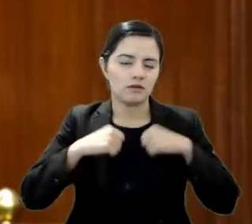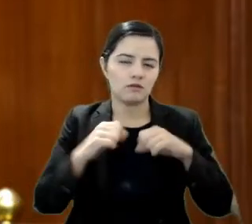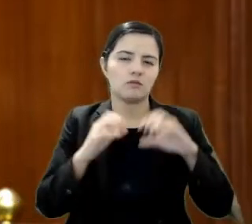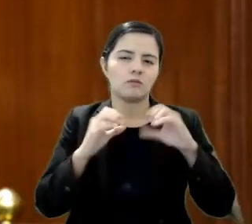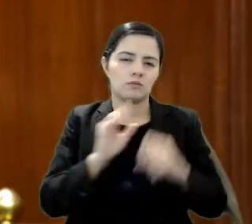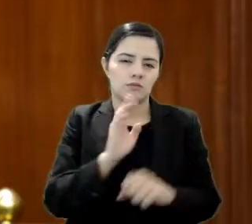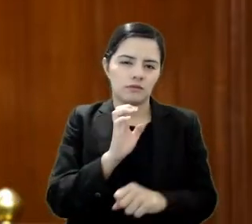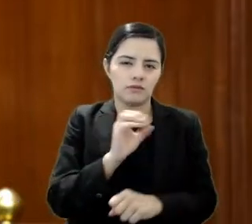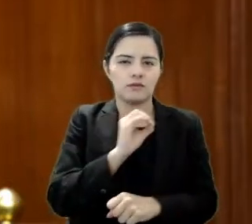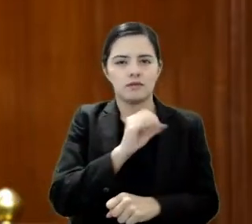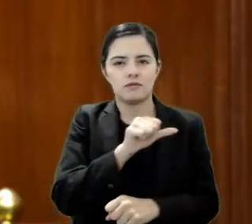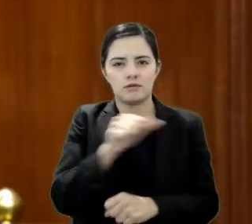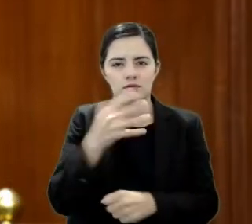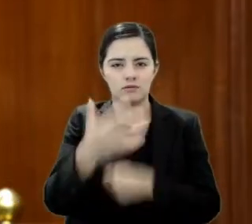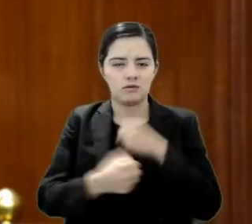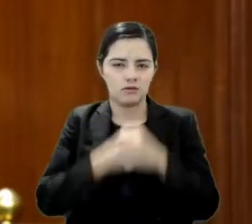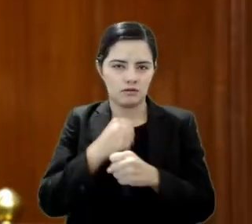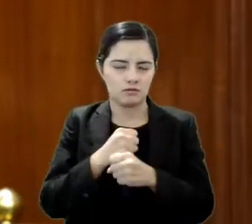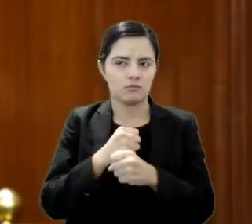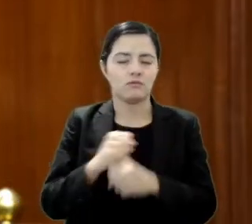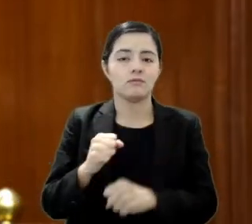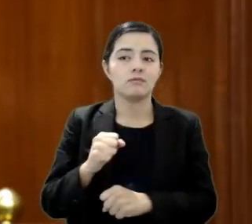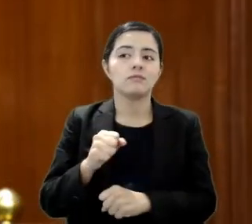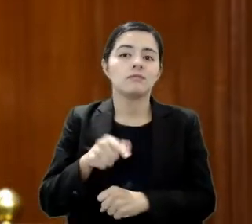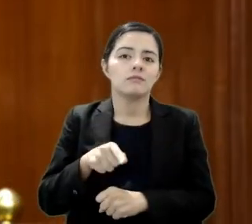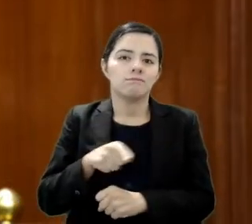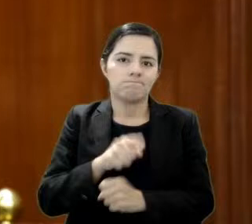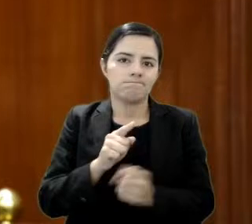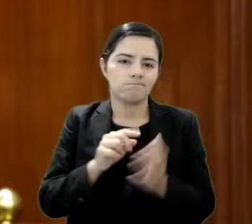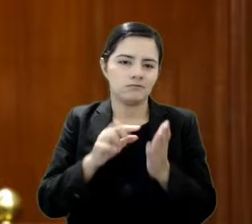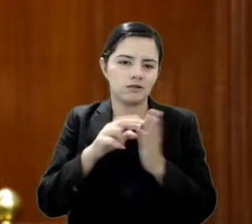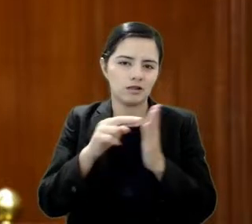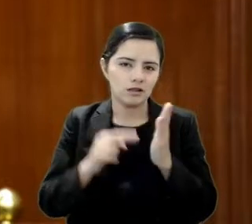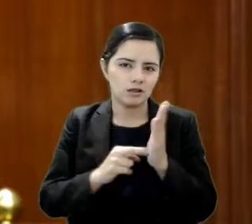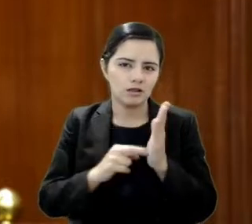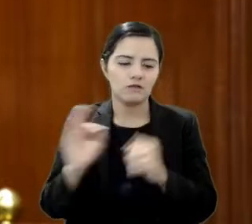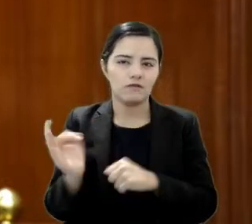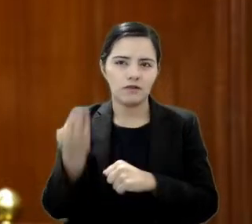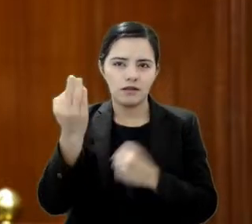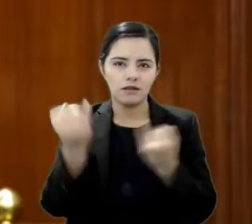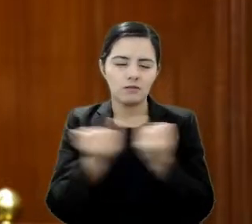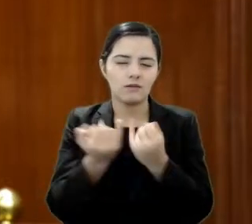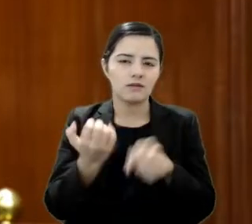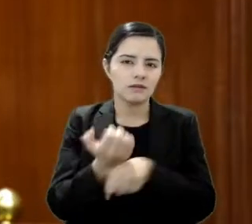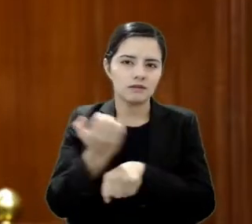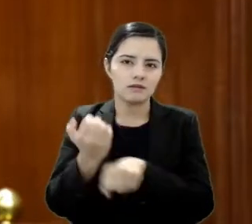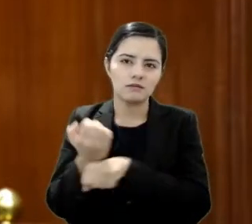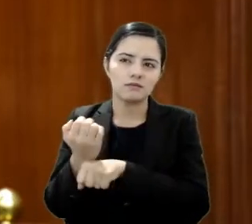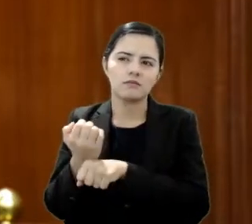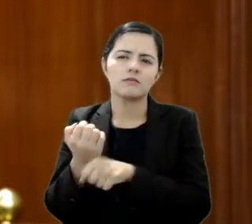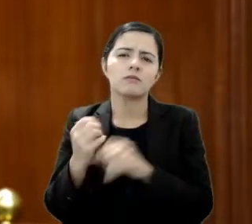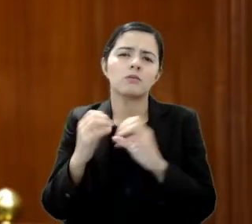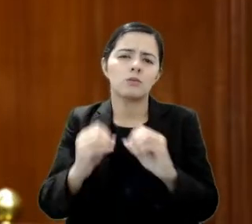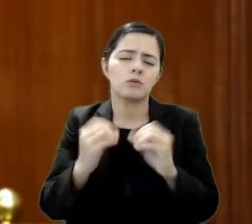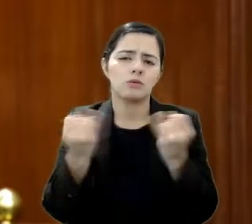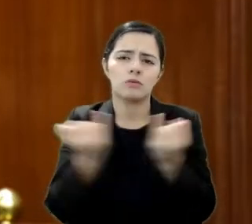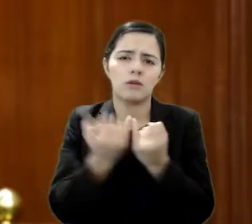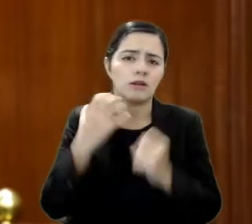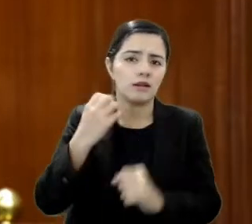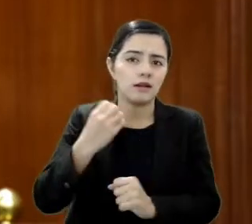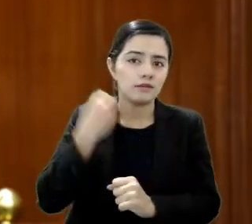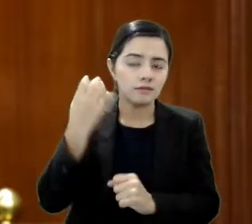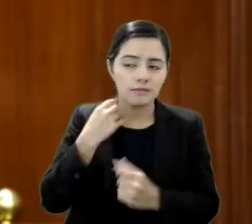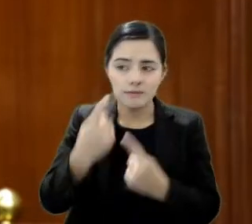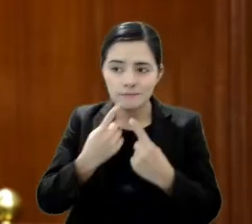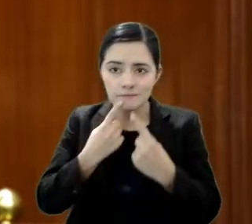de las reformas constitucionales del ámbito federal y local, así como legales propuestas ante la Asamblea que se relacionen con los